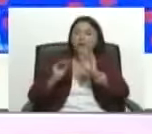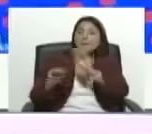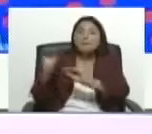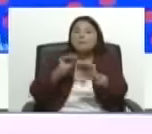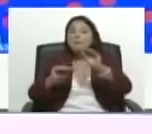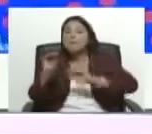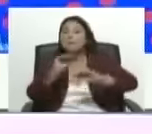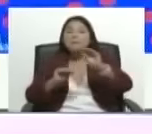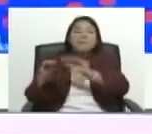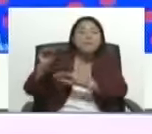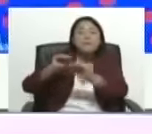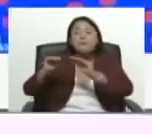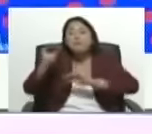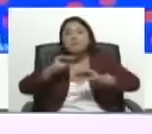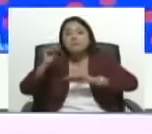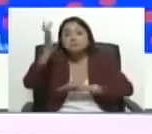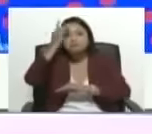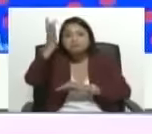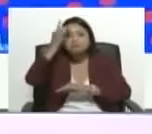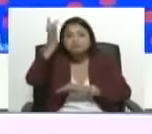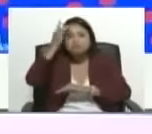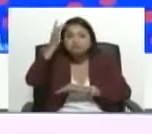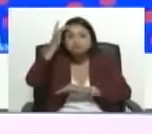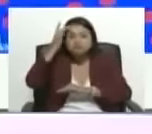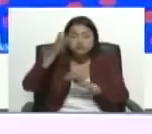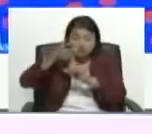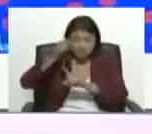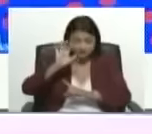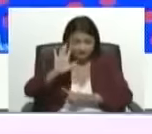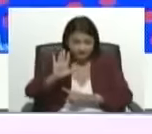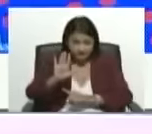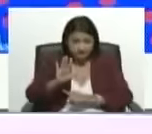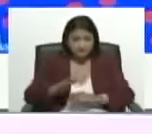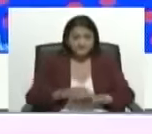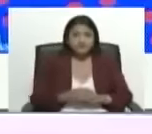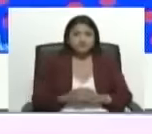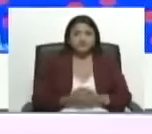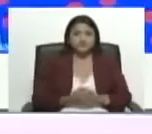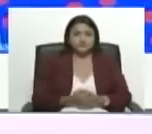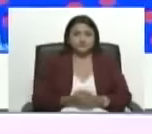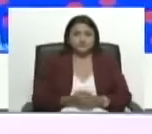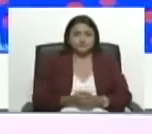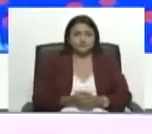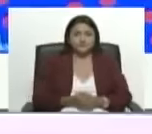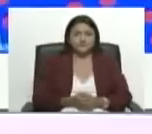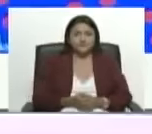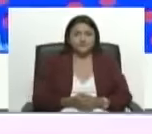allá, y creen que lo van a lograr de esa manera.